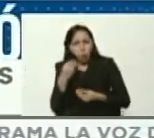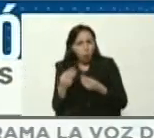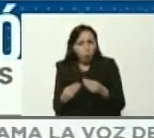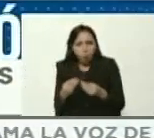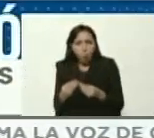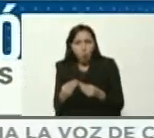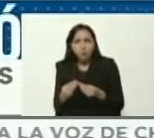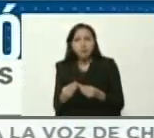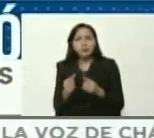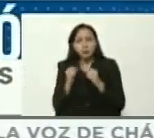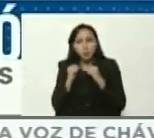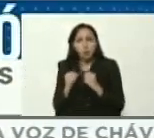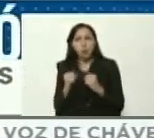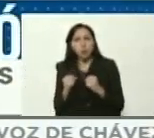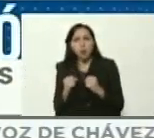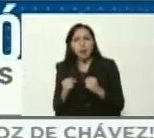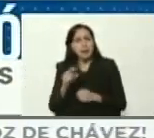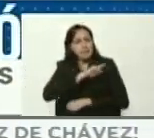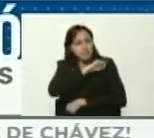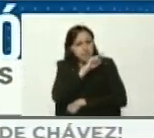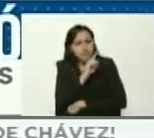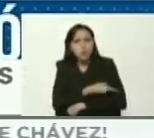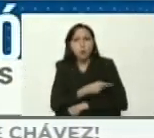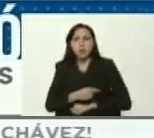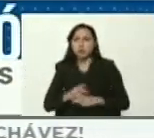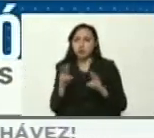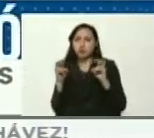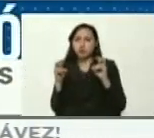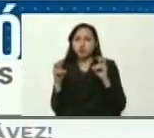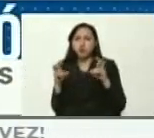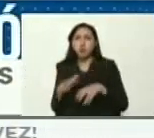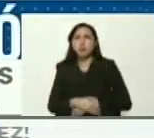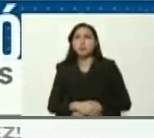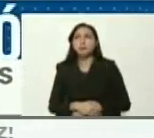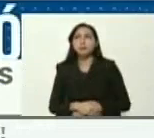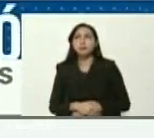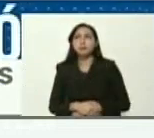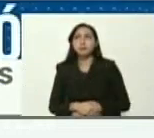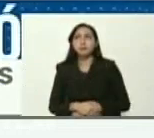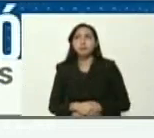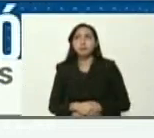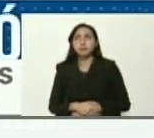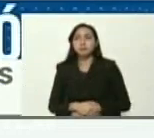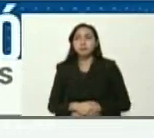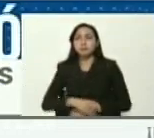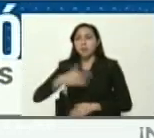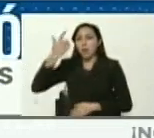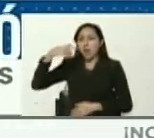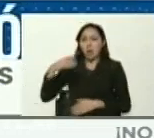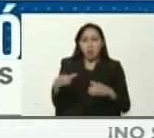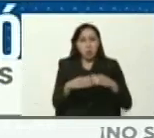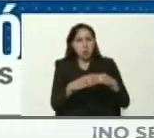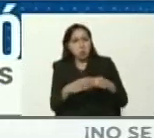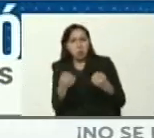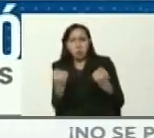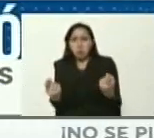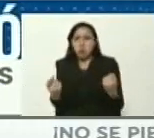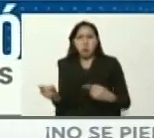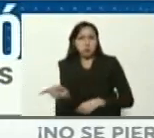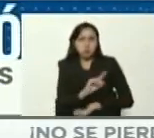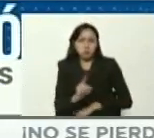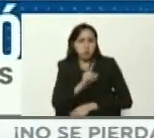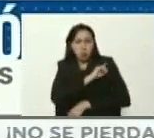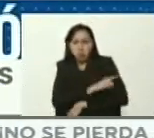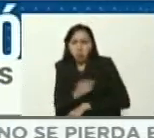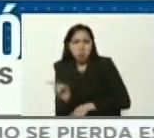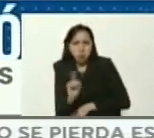consolidando este poder, un nuevo poder. No es el poder de las élites, no es el poder de las oligarquías, no es el poder